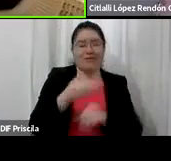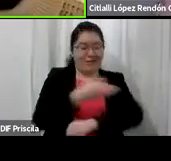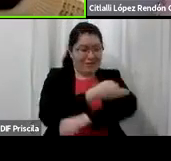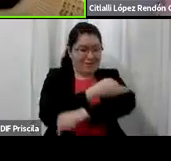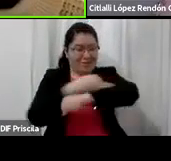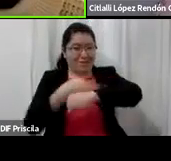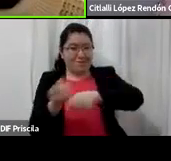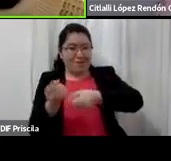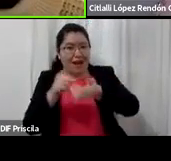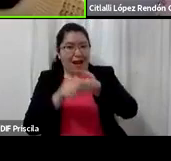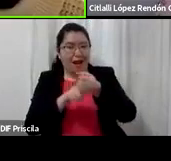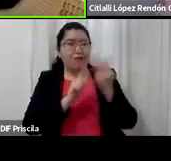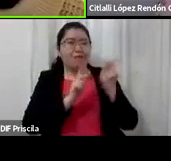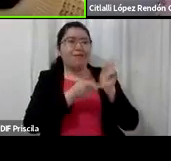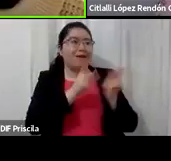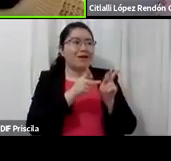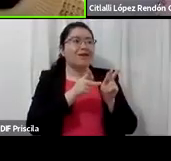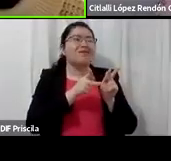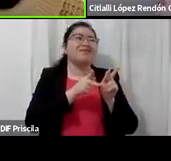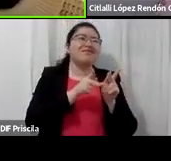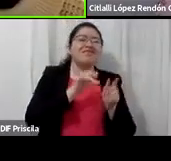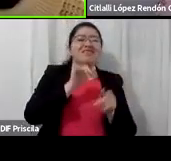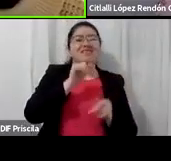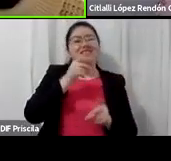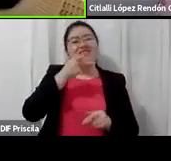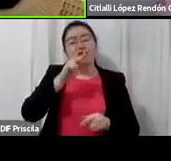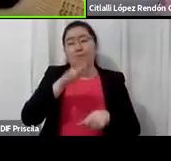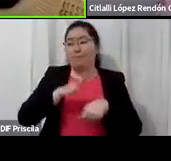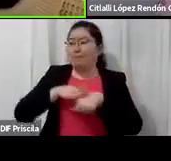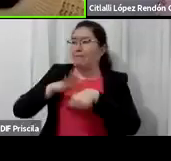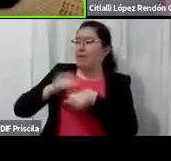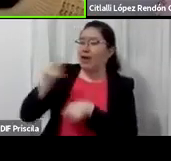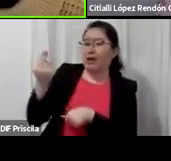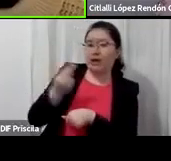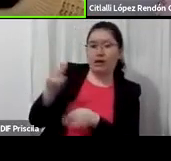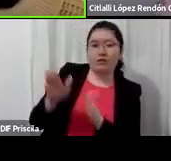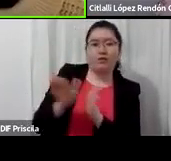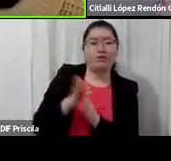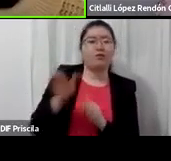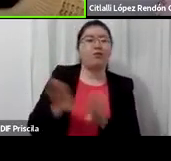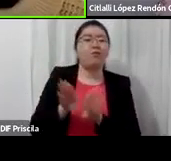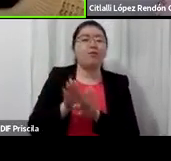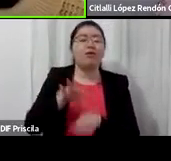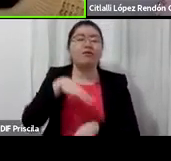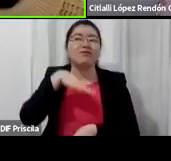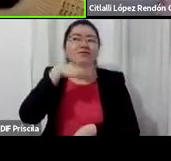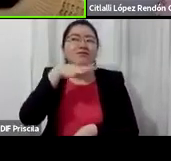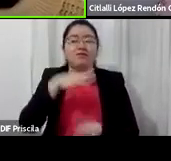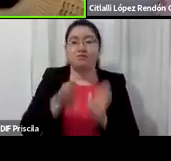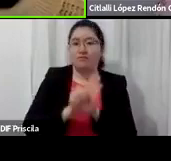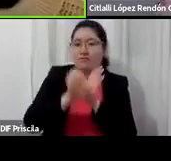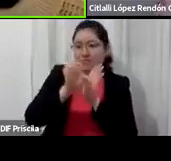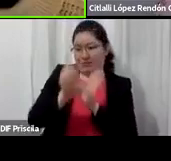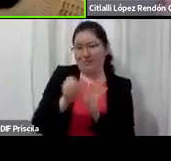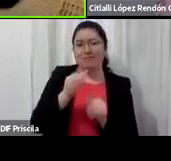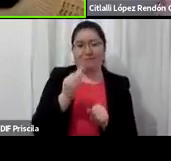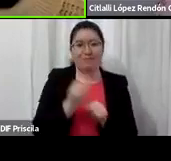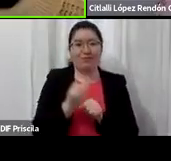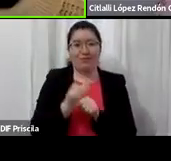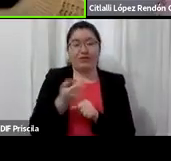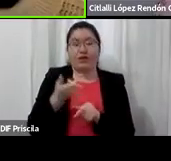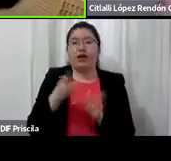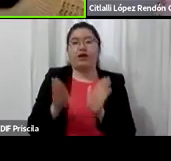las que viven, para distraerse un poco, porque la televisión o, en el mejor de los casos, las clases por Zoom, no les permite ni siquiera